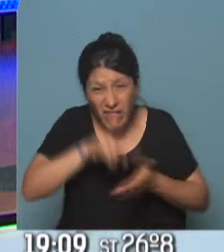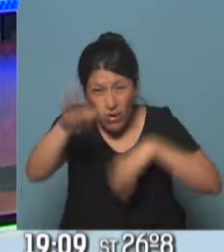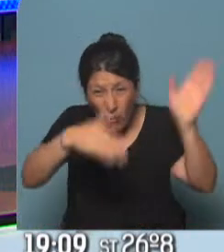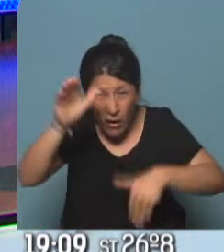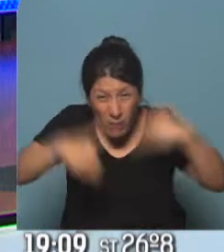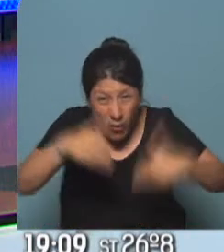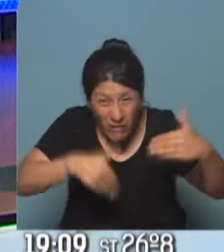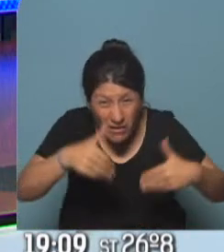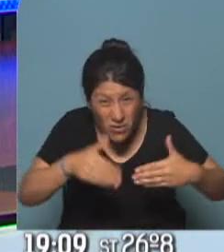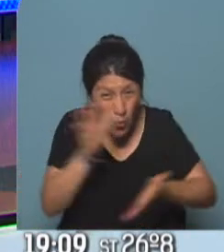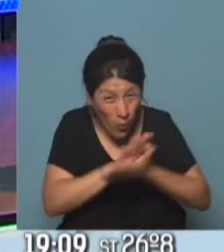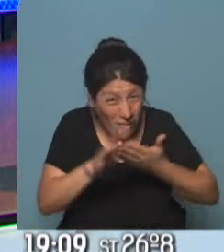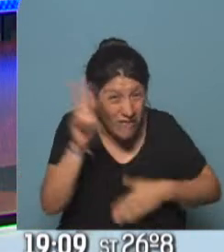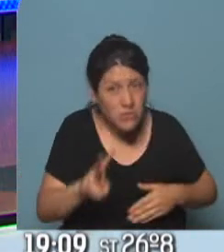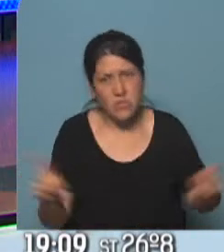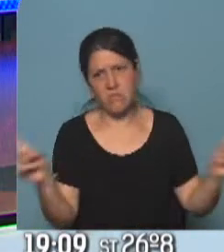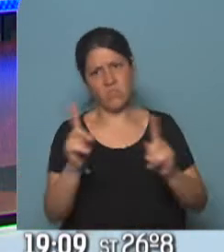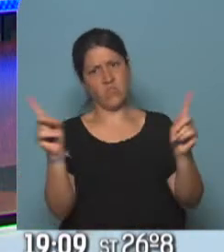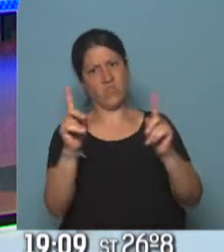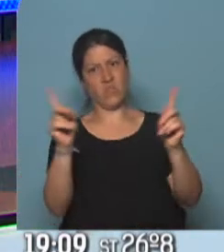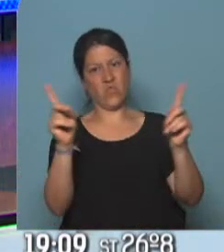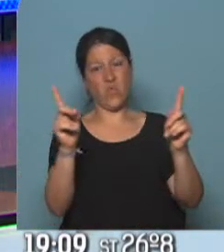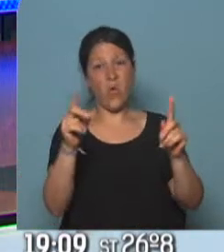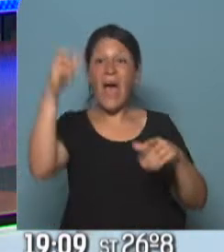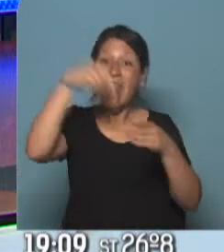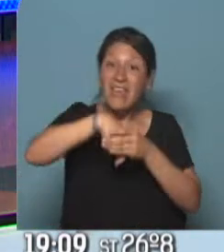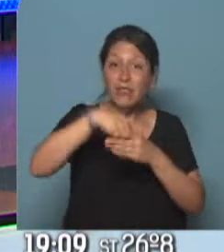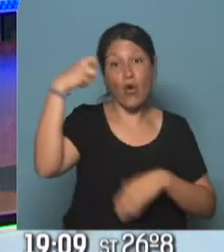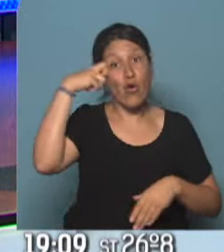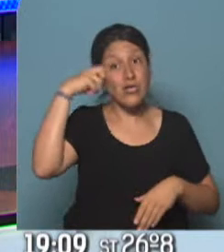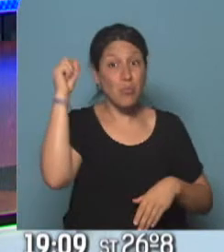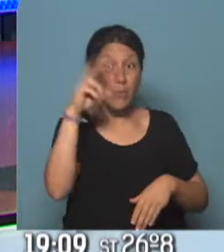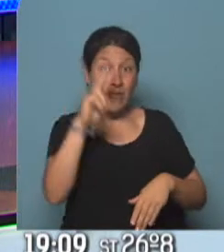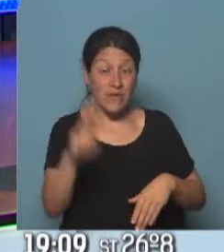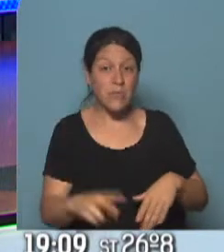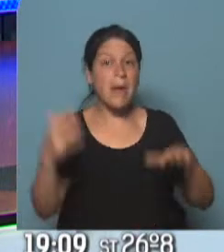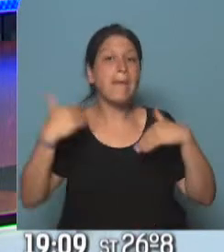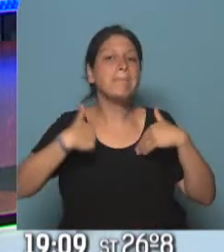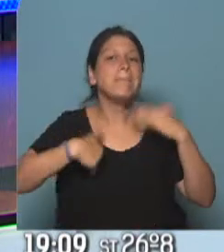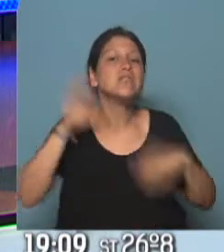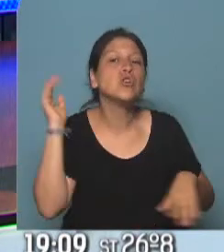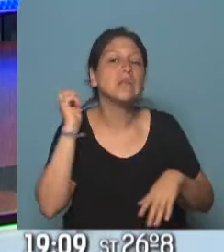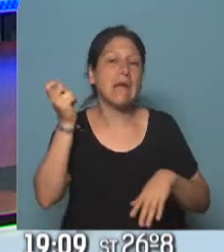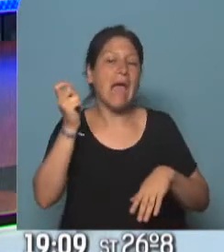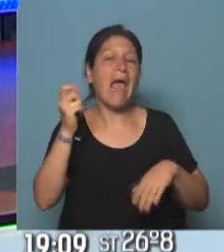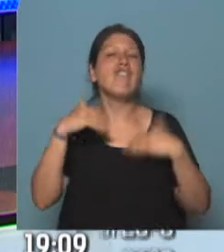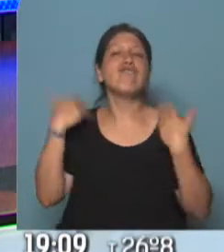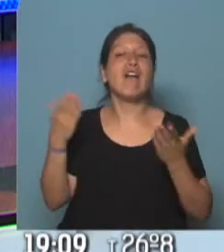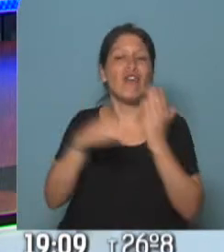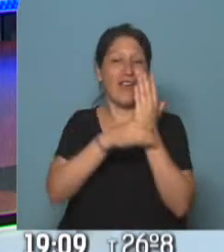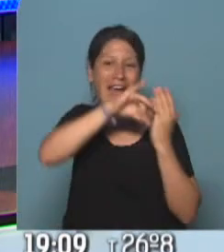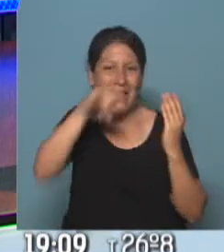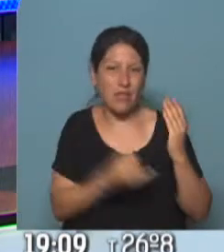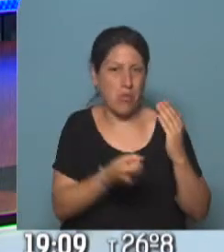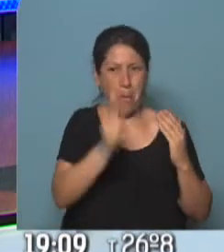el parlamento que tiene mayoría anti chavista resolvió generar una hoja de ruta de lo que sería el